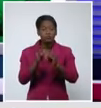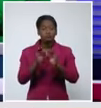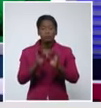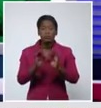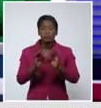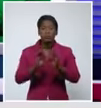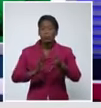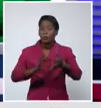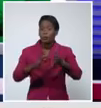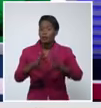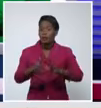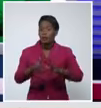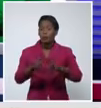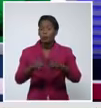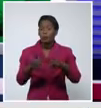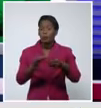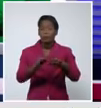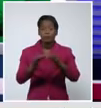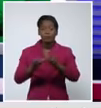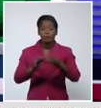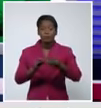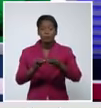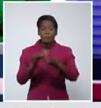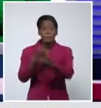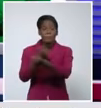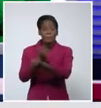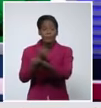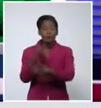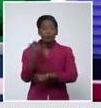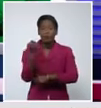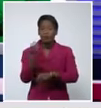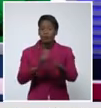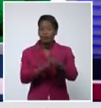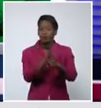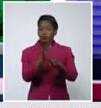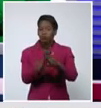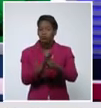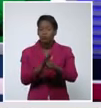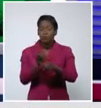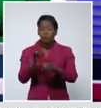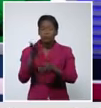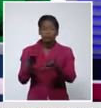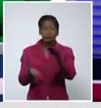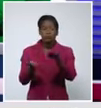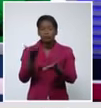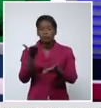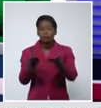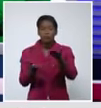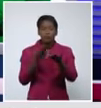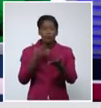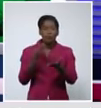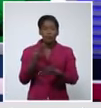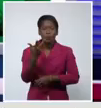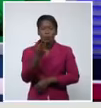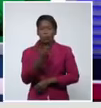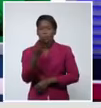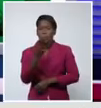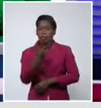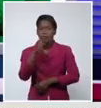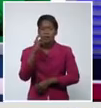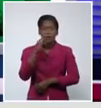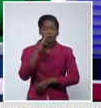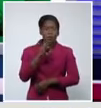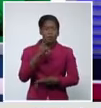muchos riesgos de transmisión, con las contradicciones en las vacunas, algún que otro país que si no va a